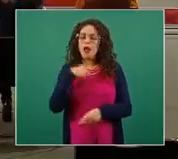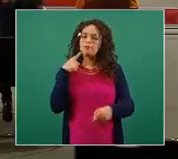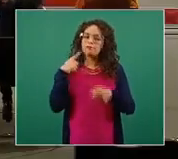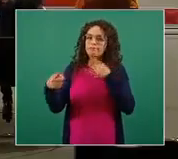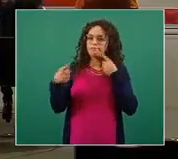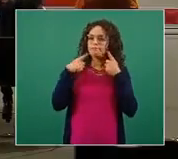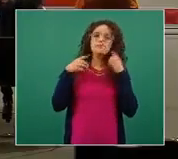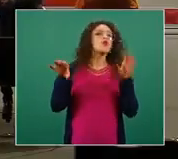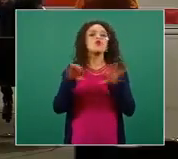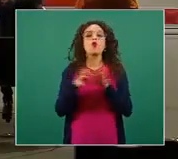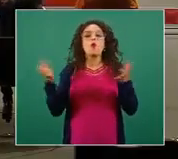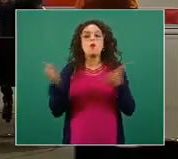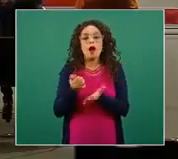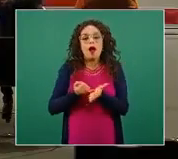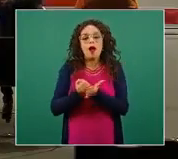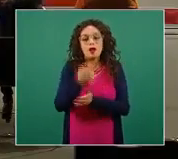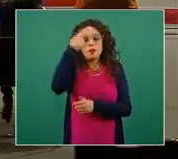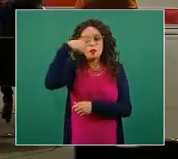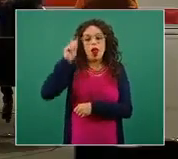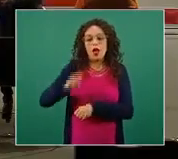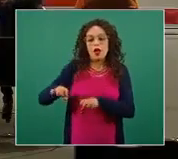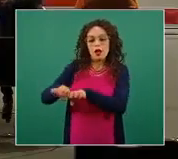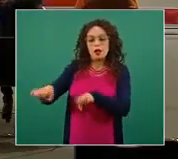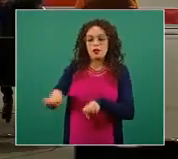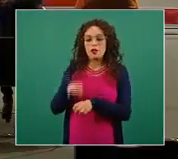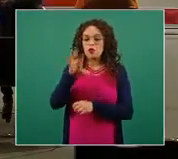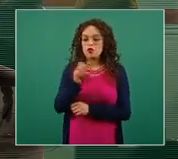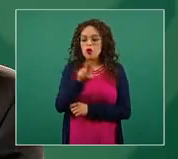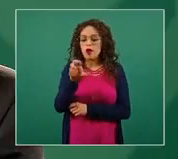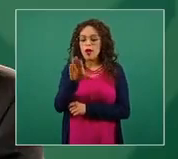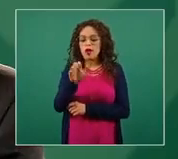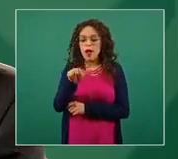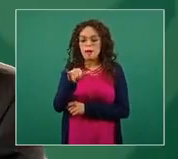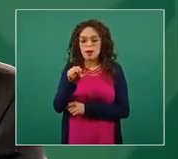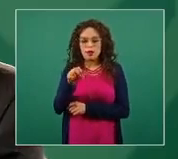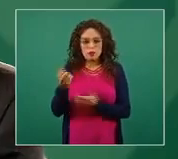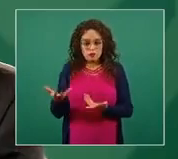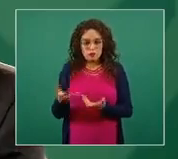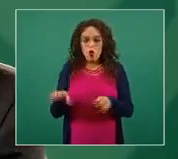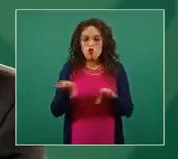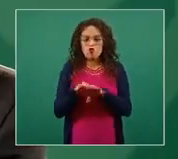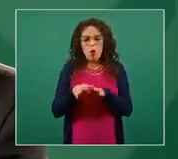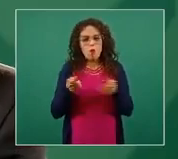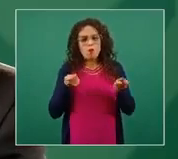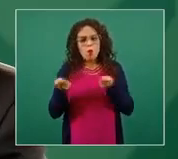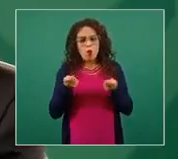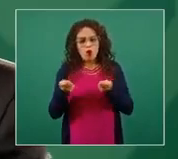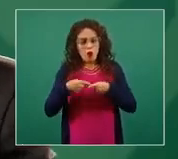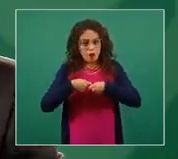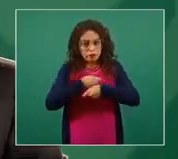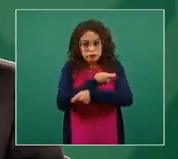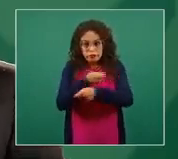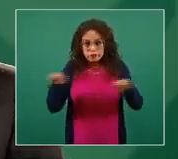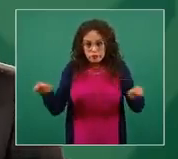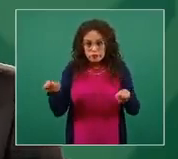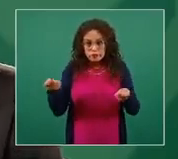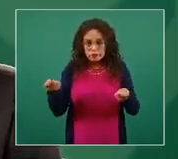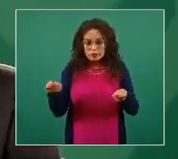dentro del operativo Correcaminos. Ahora, ¿cómo vamos a manejar no solamente la distribución, sino el seguimiento